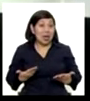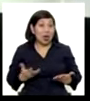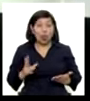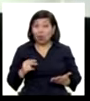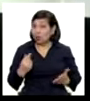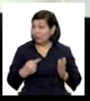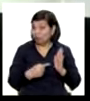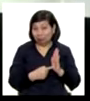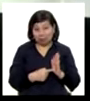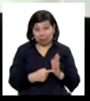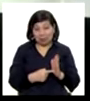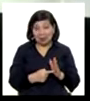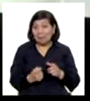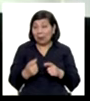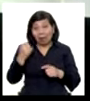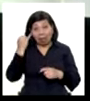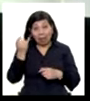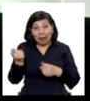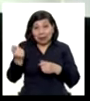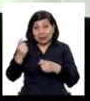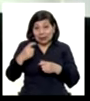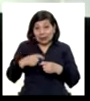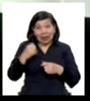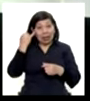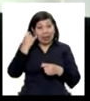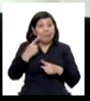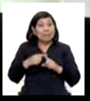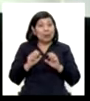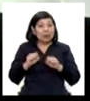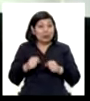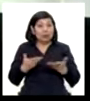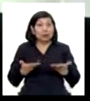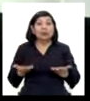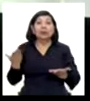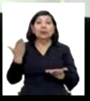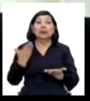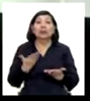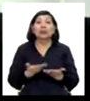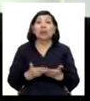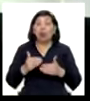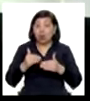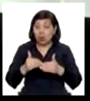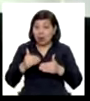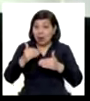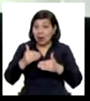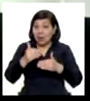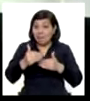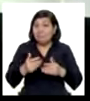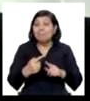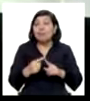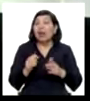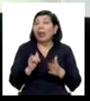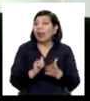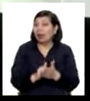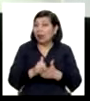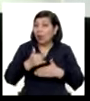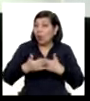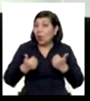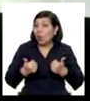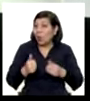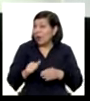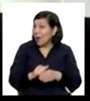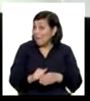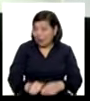no es solamente presentar una gran idea, sino pensar que esta es una idea que tiene que ser aplicada mediano o largo plazo para justamente generar una